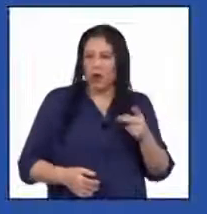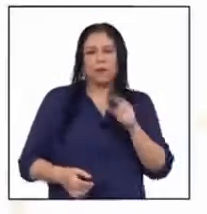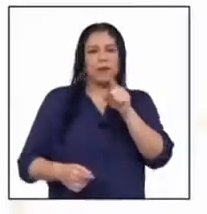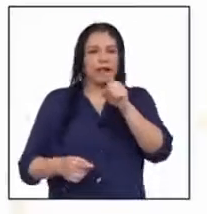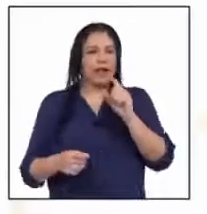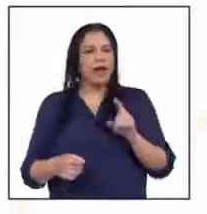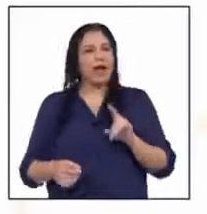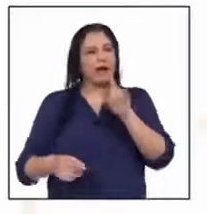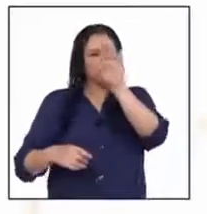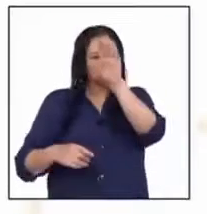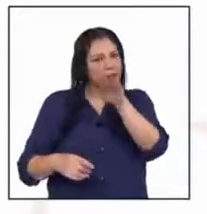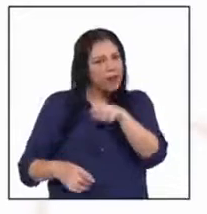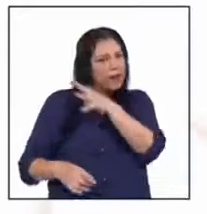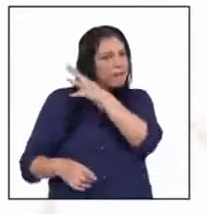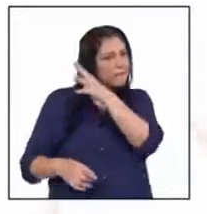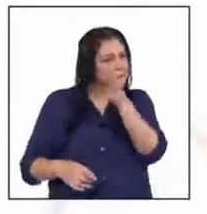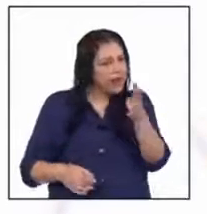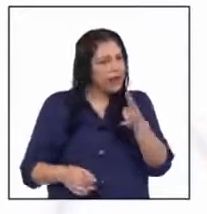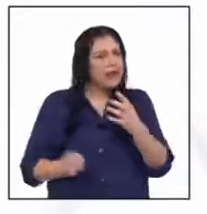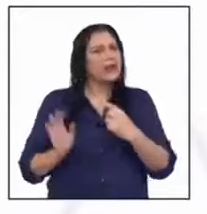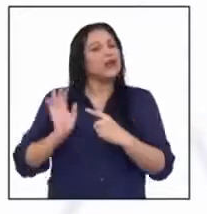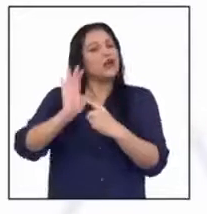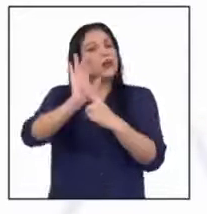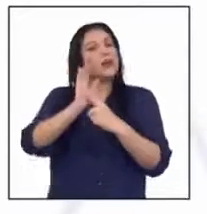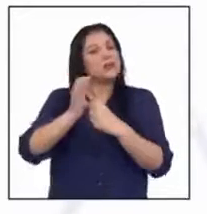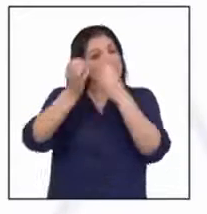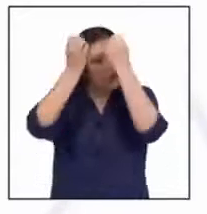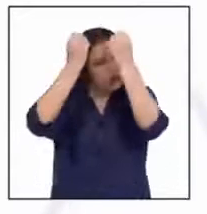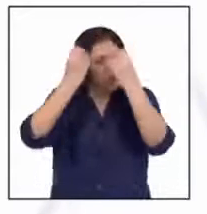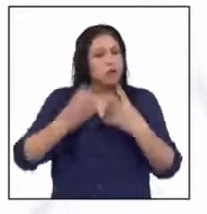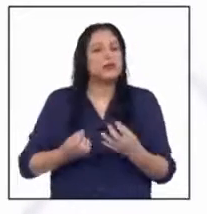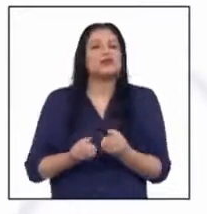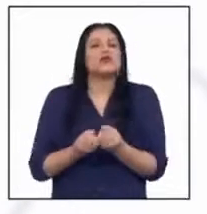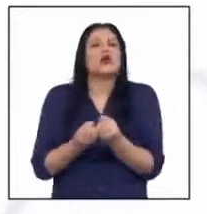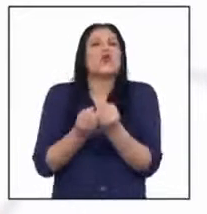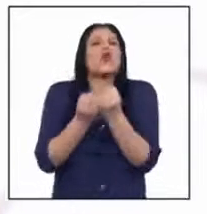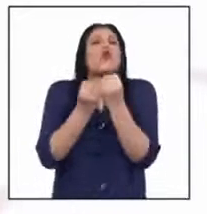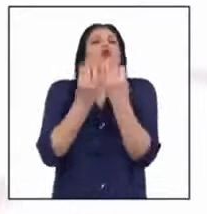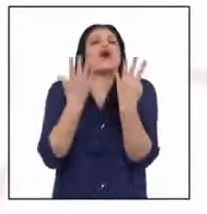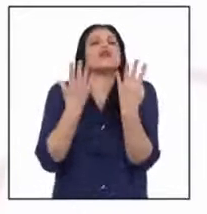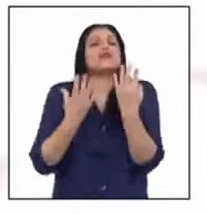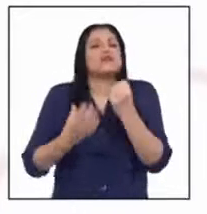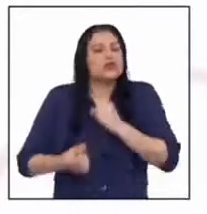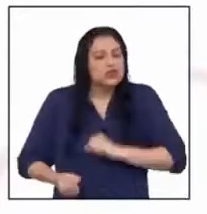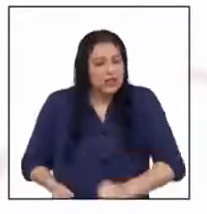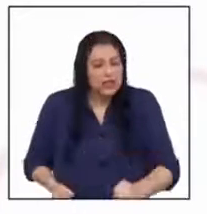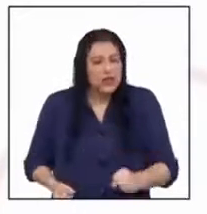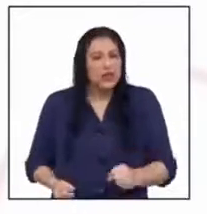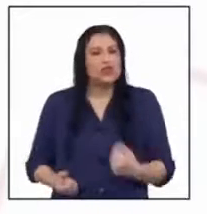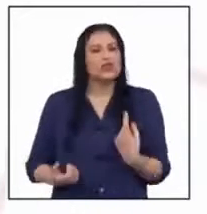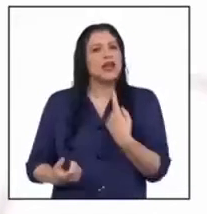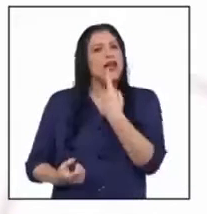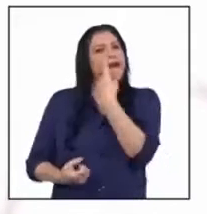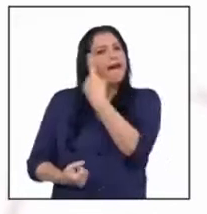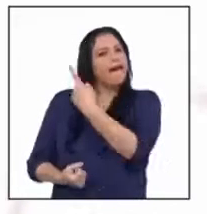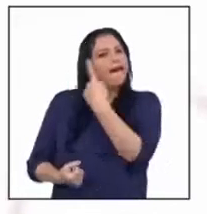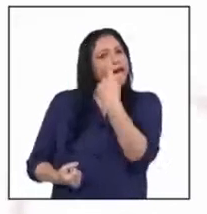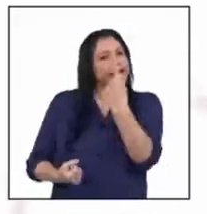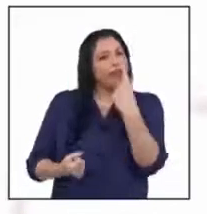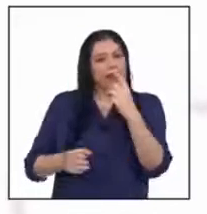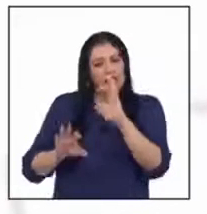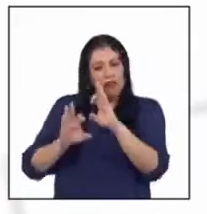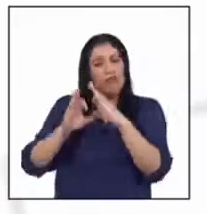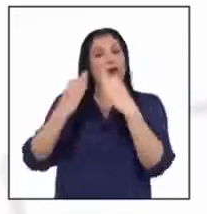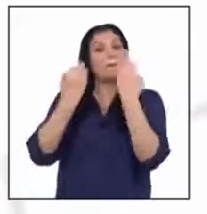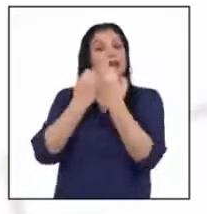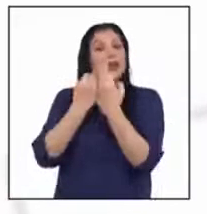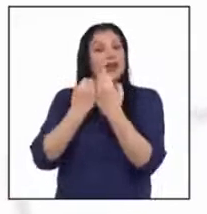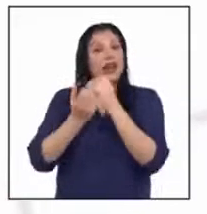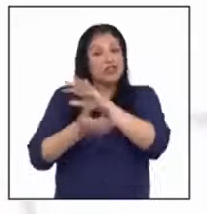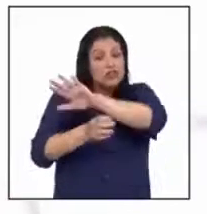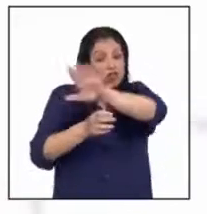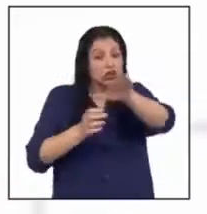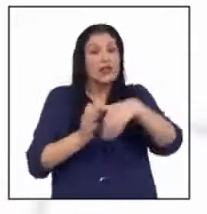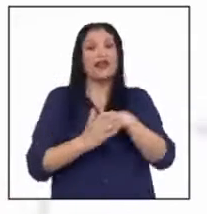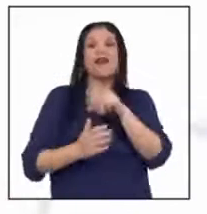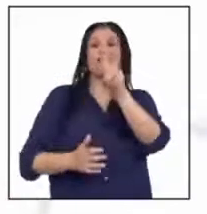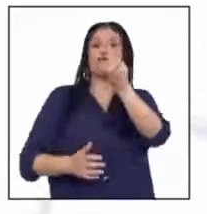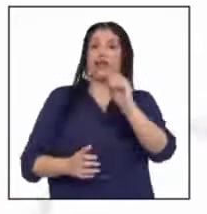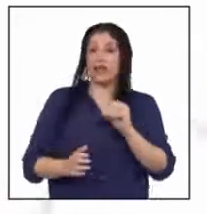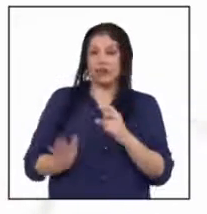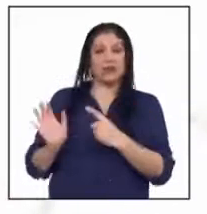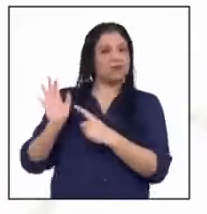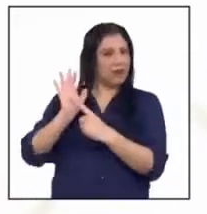tabla que muestra la información del número de hijos de cada una de las 20 familias de la